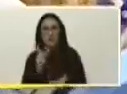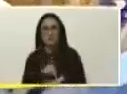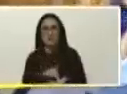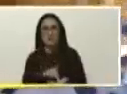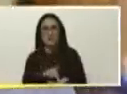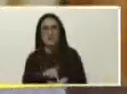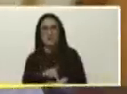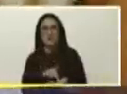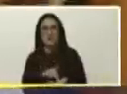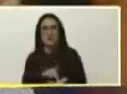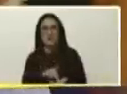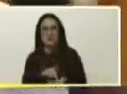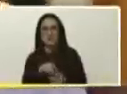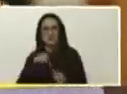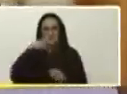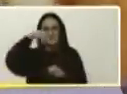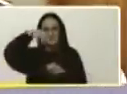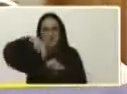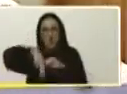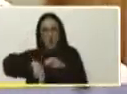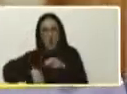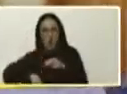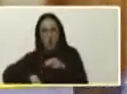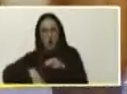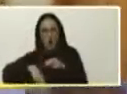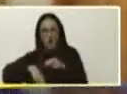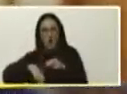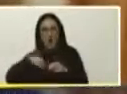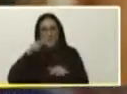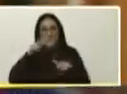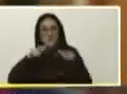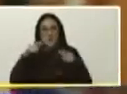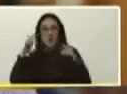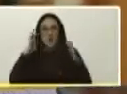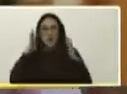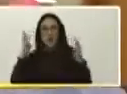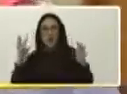donde está el ancla. Correcto. La gente estaba como loca ya,